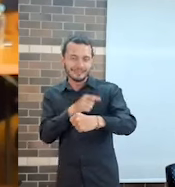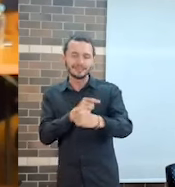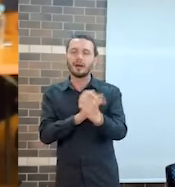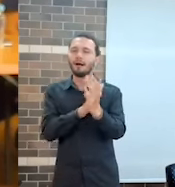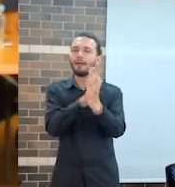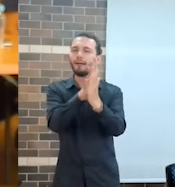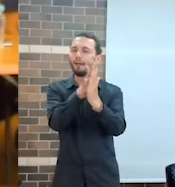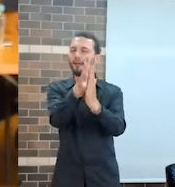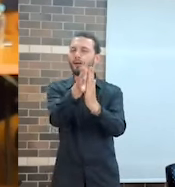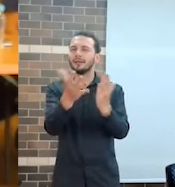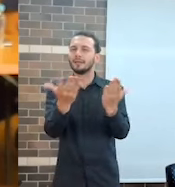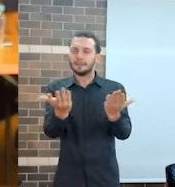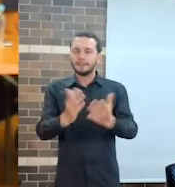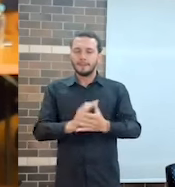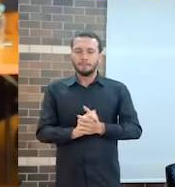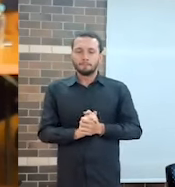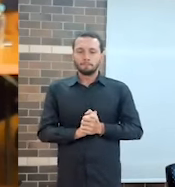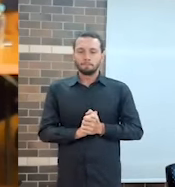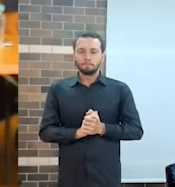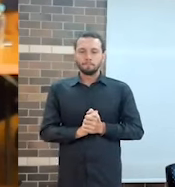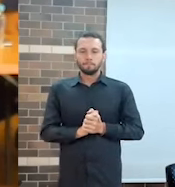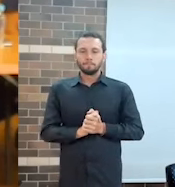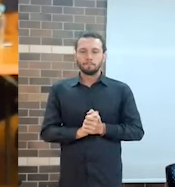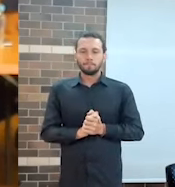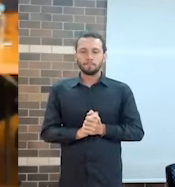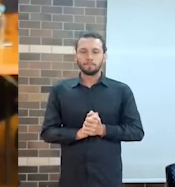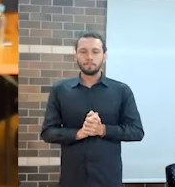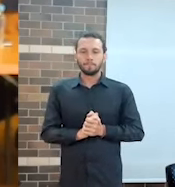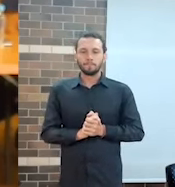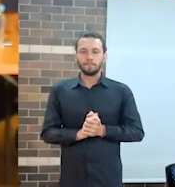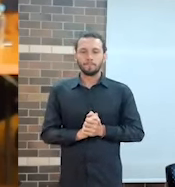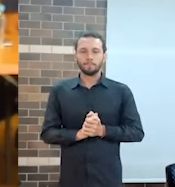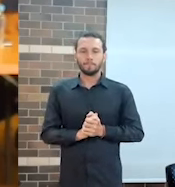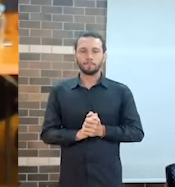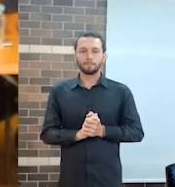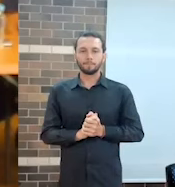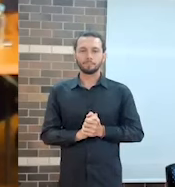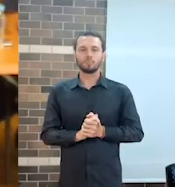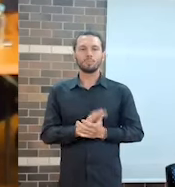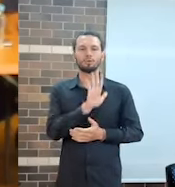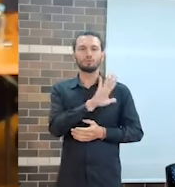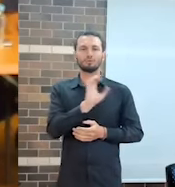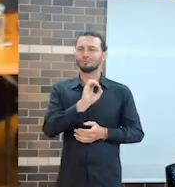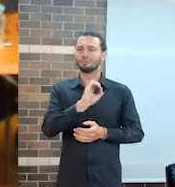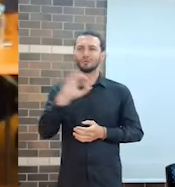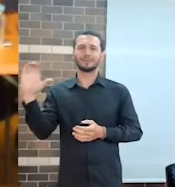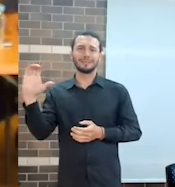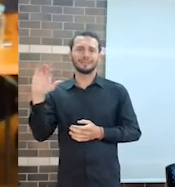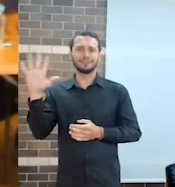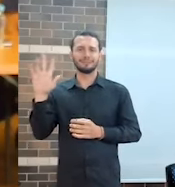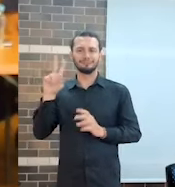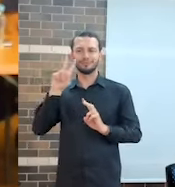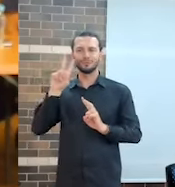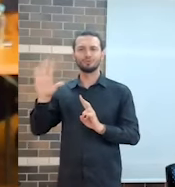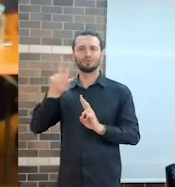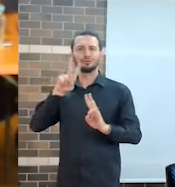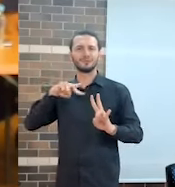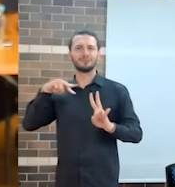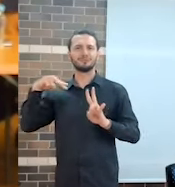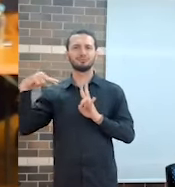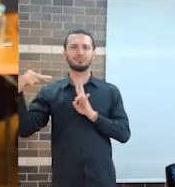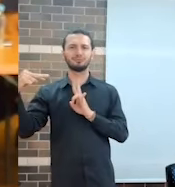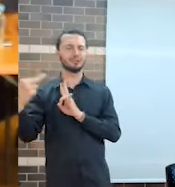menciono cómo desde la perspectiva occidental la escuela o la educación nos ha marcado